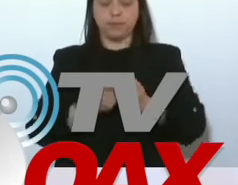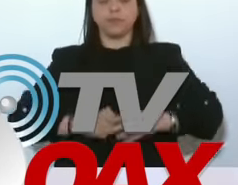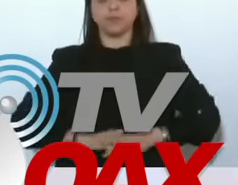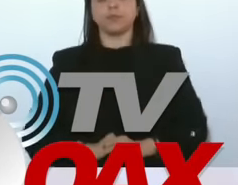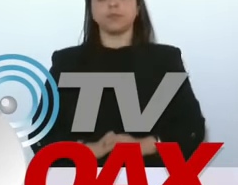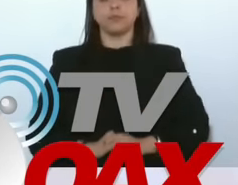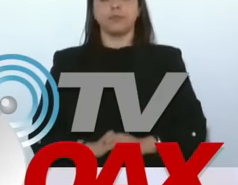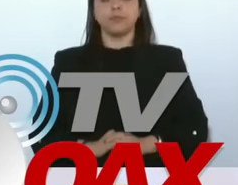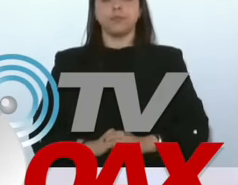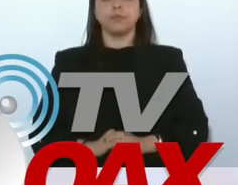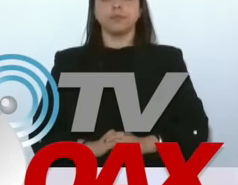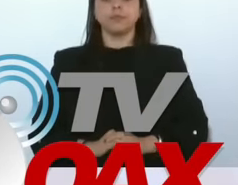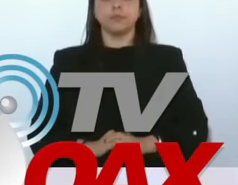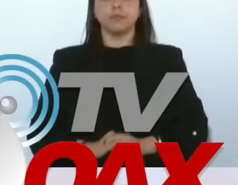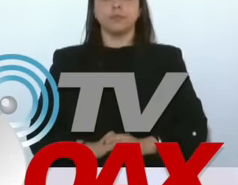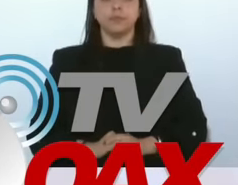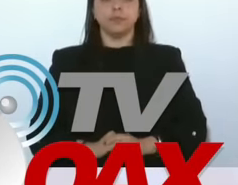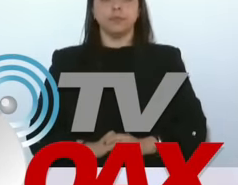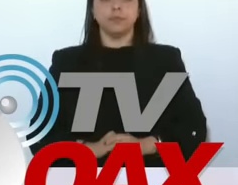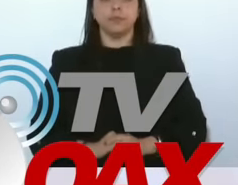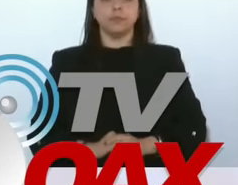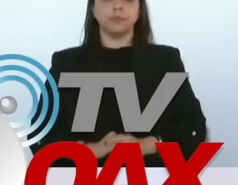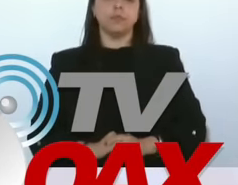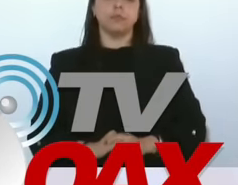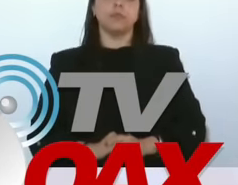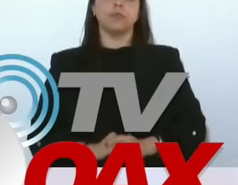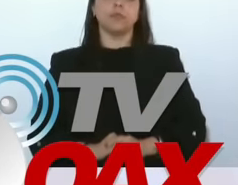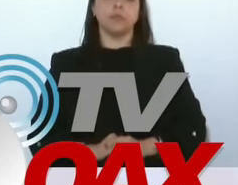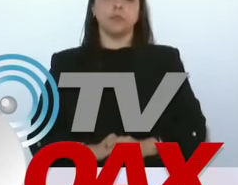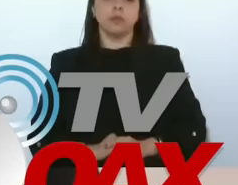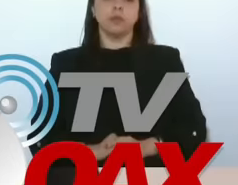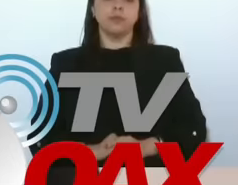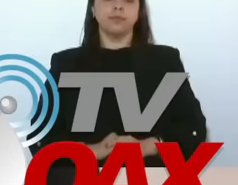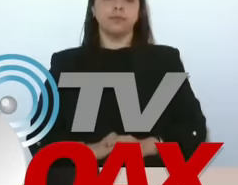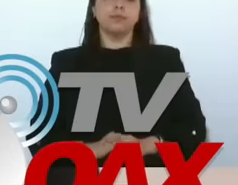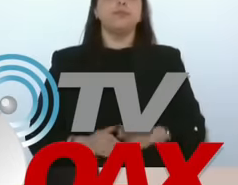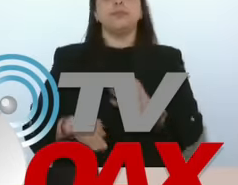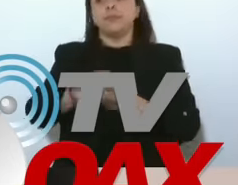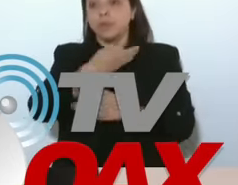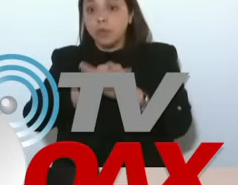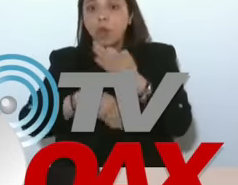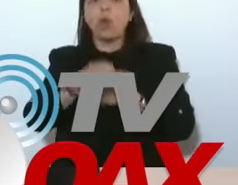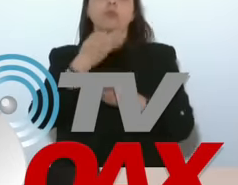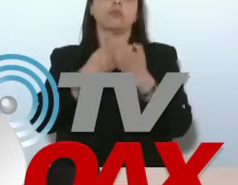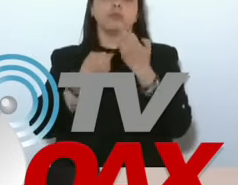que todos podamos comer,